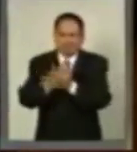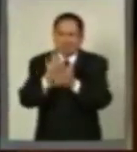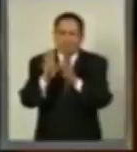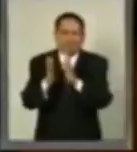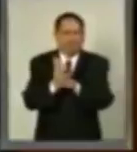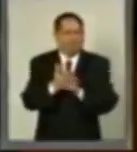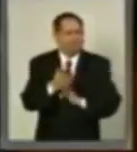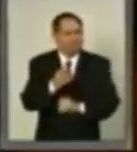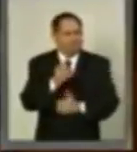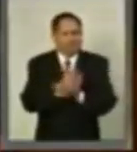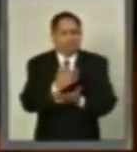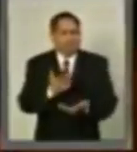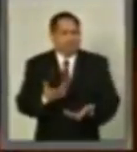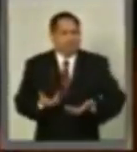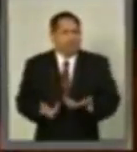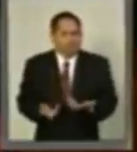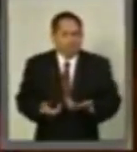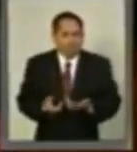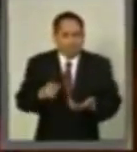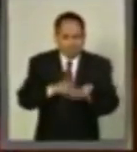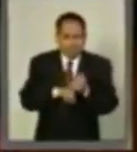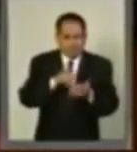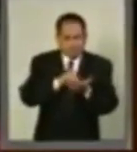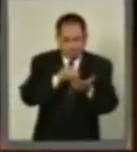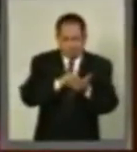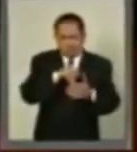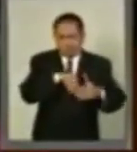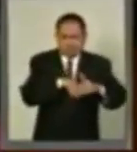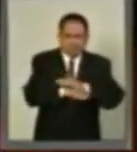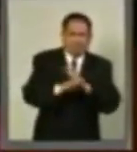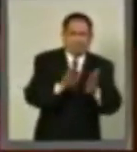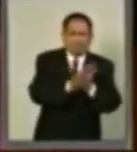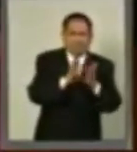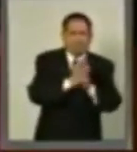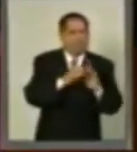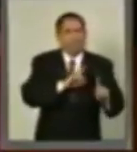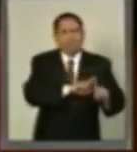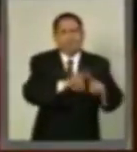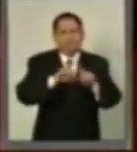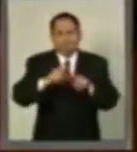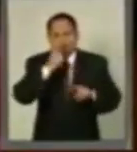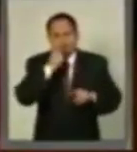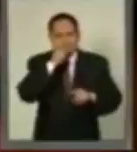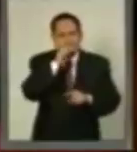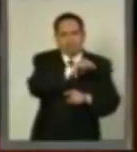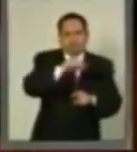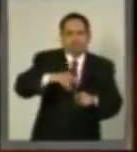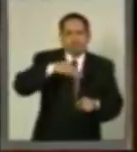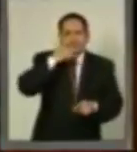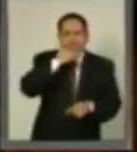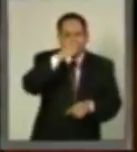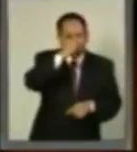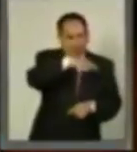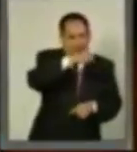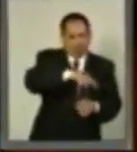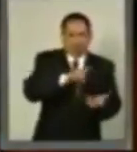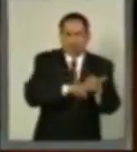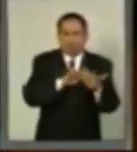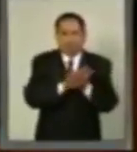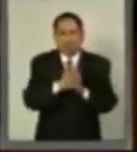única, porque ahí está el involucramiento de las distintas policías con los grupos